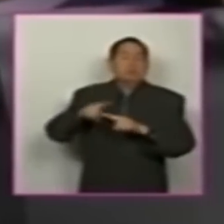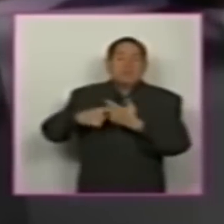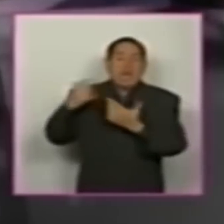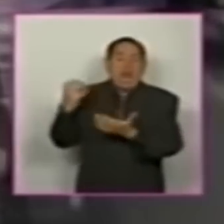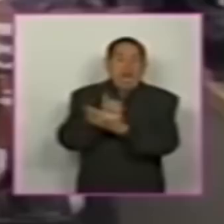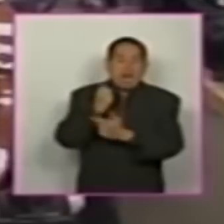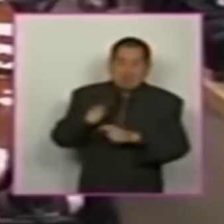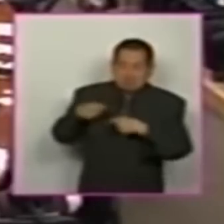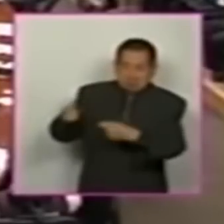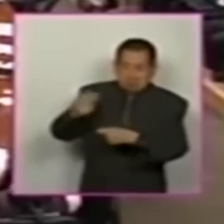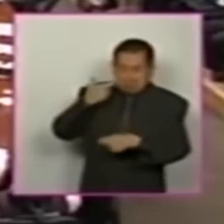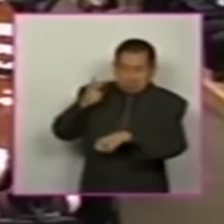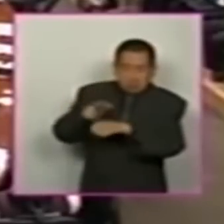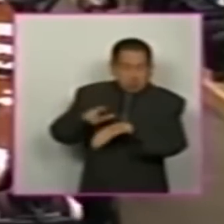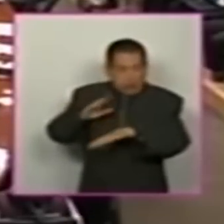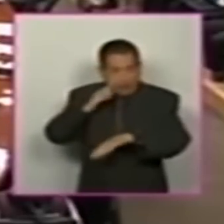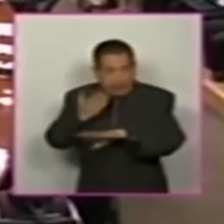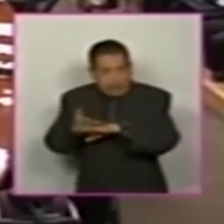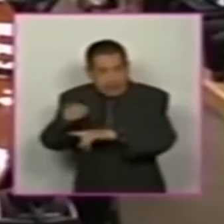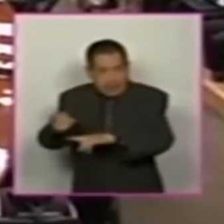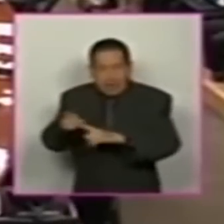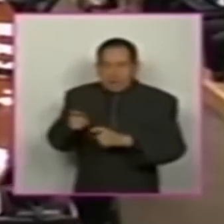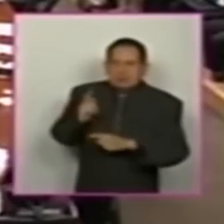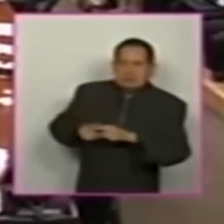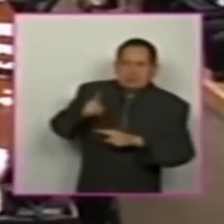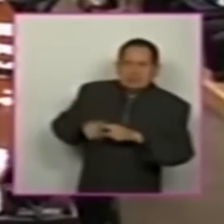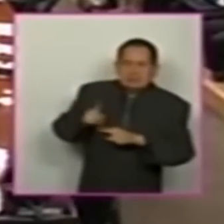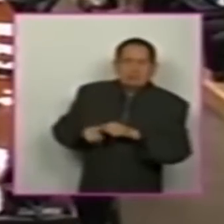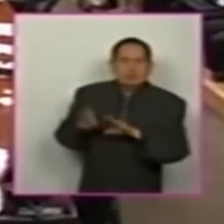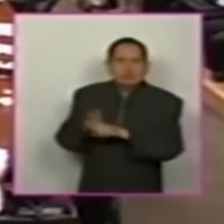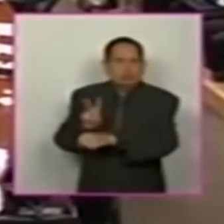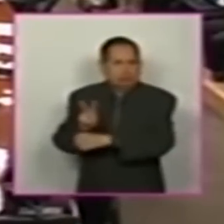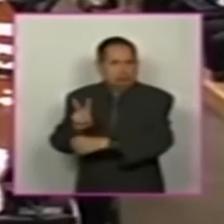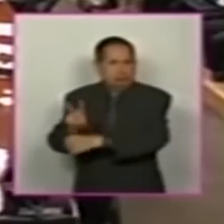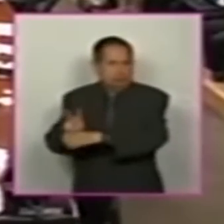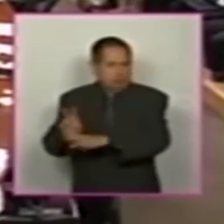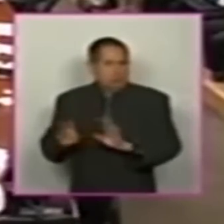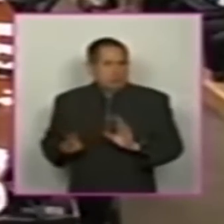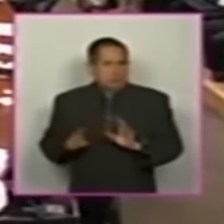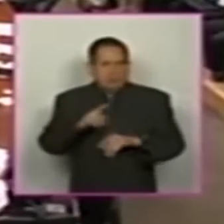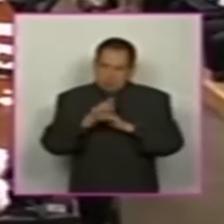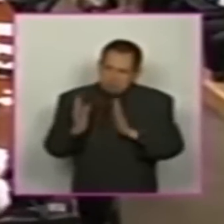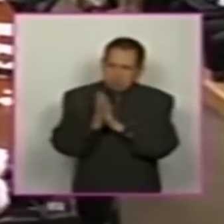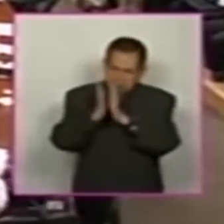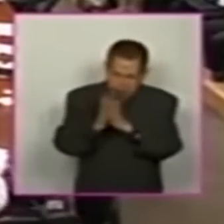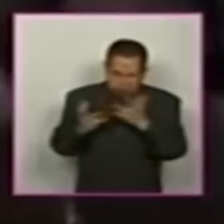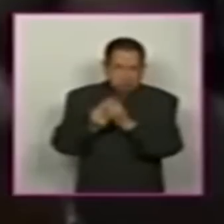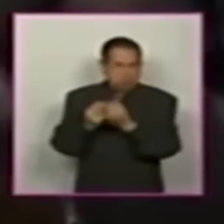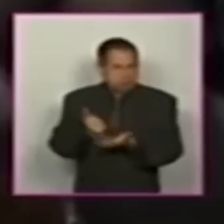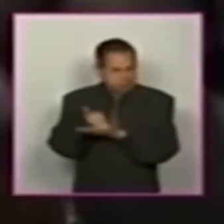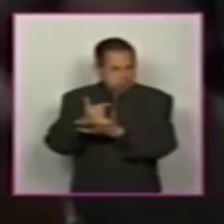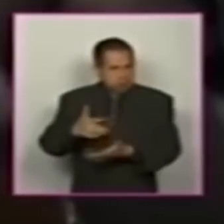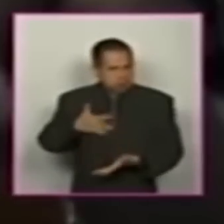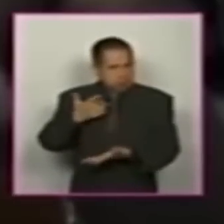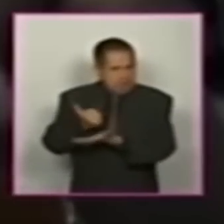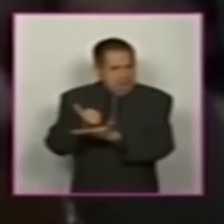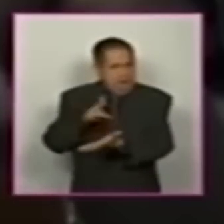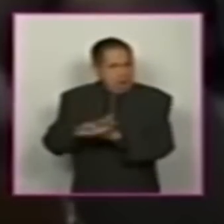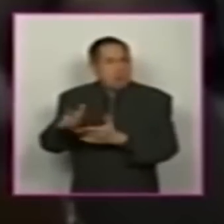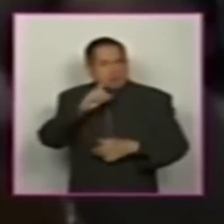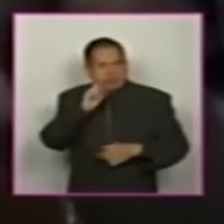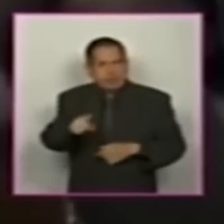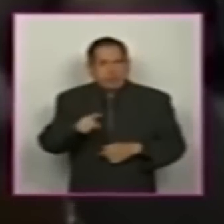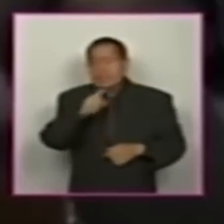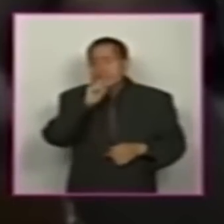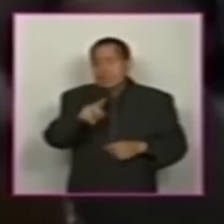entrometerse en cuestiones electorales. Eso, esa prohibición está en la Constitución, esa prohibición se le ha hecho del conocimiento, el principio de neutralidad,